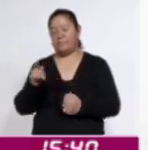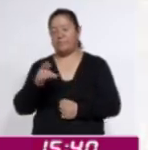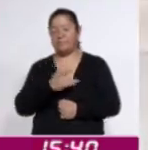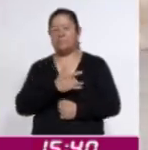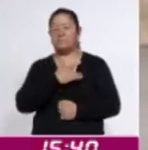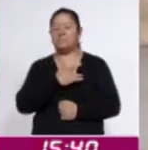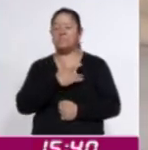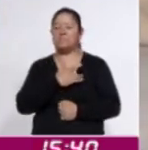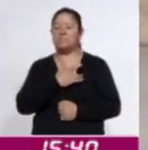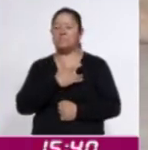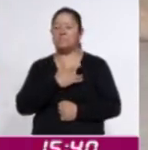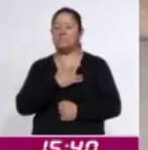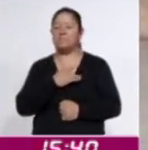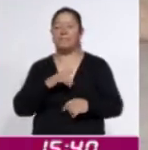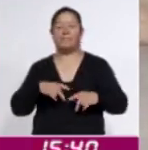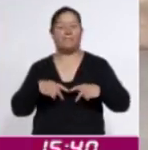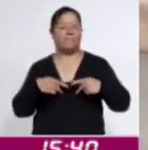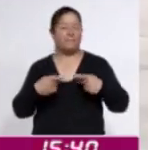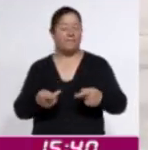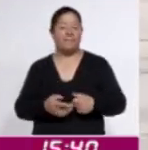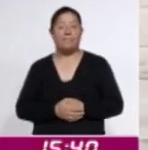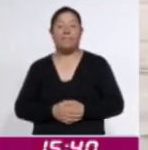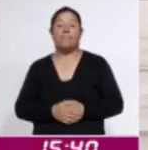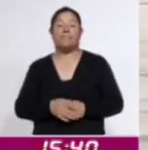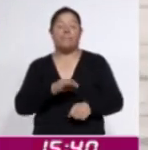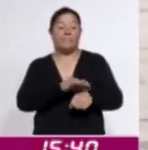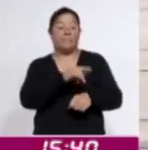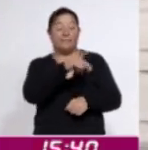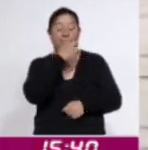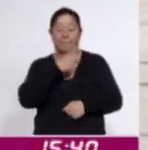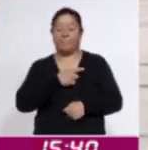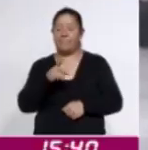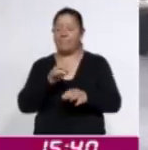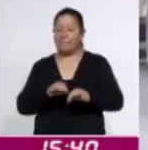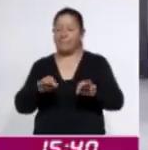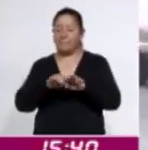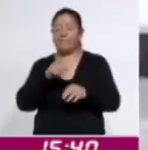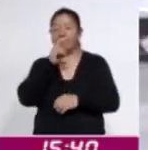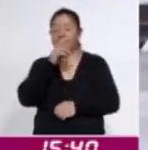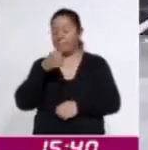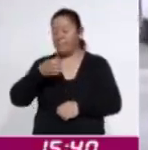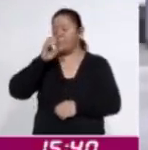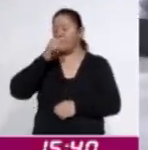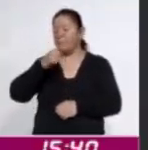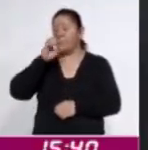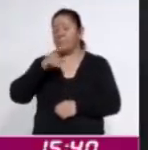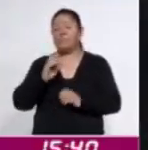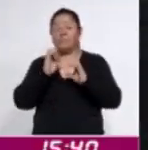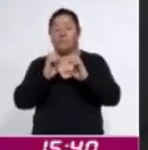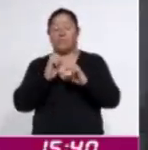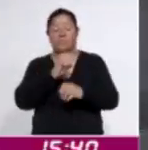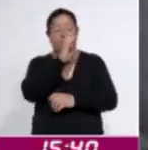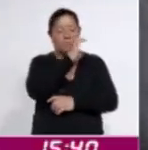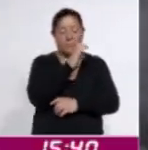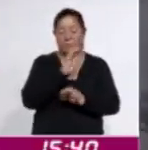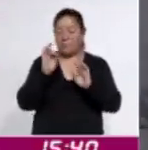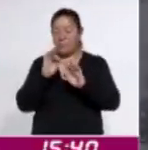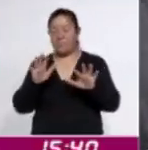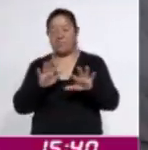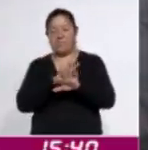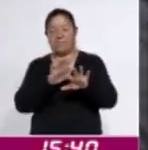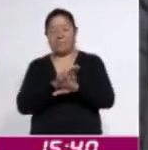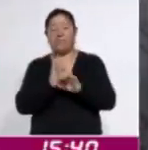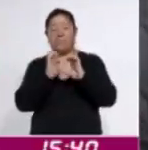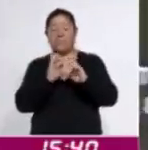fibrosis. El especialista resaltó la importancia de mantener una buena hidratación, evitar los cambios bruscos de temperatura y protegerse de